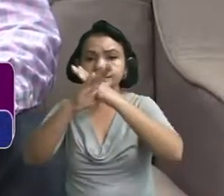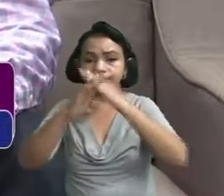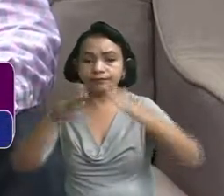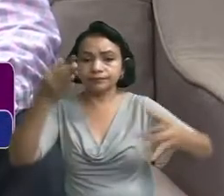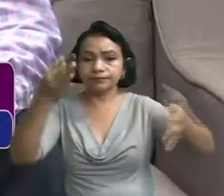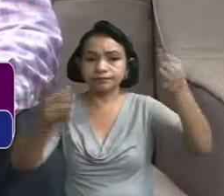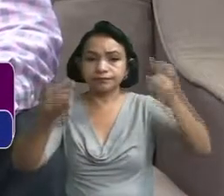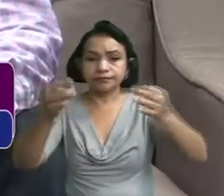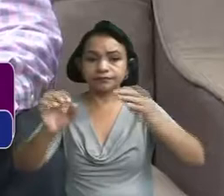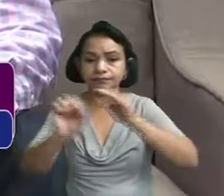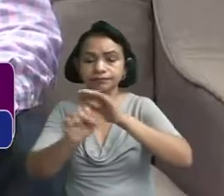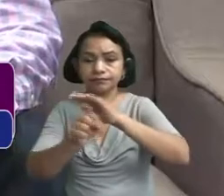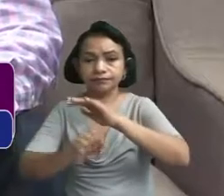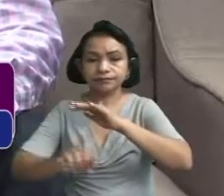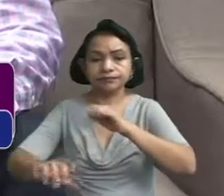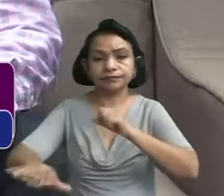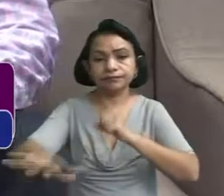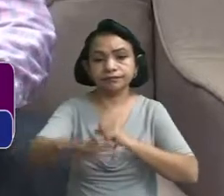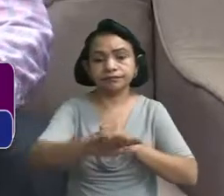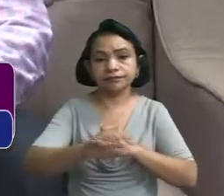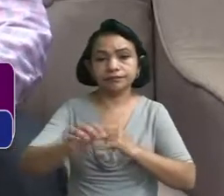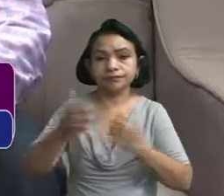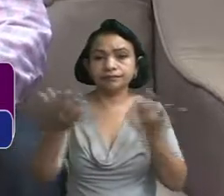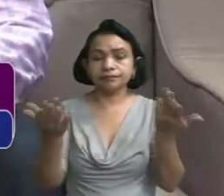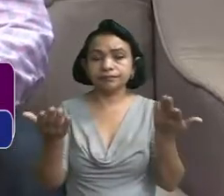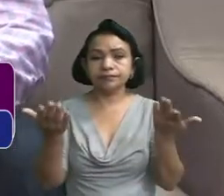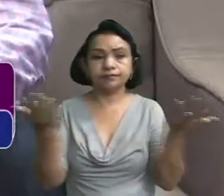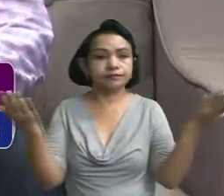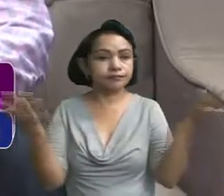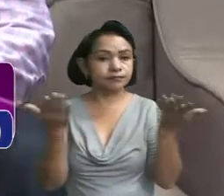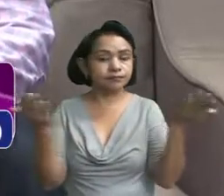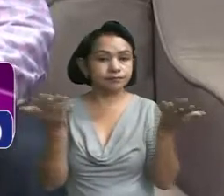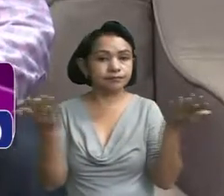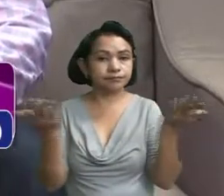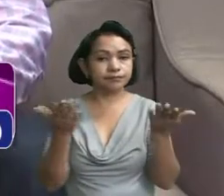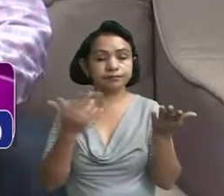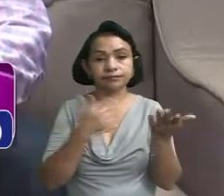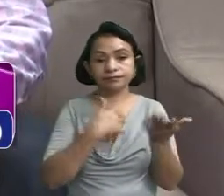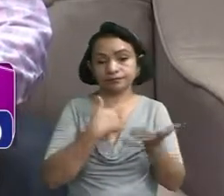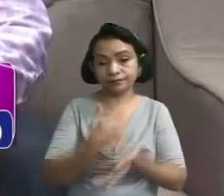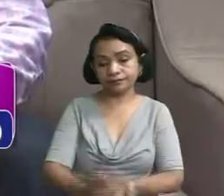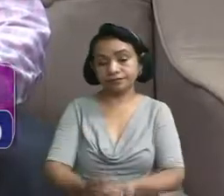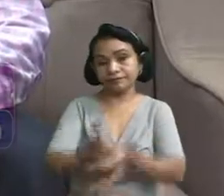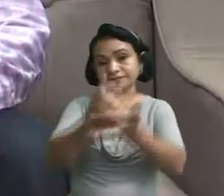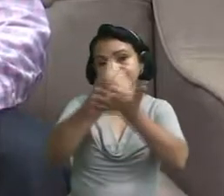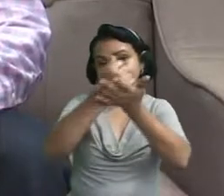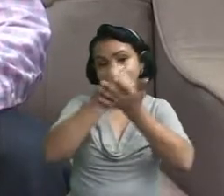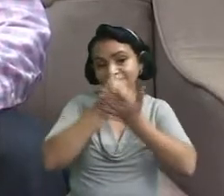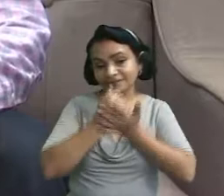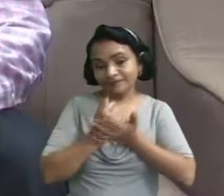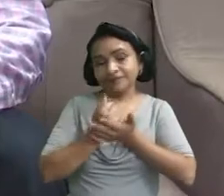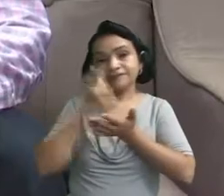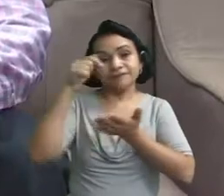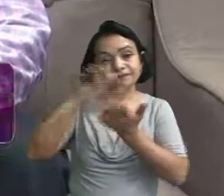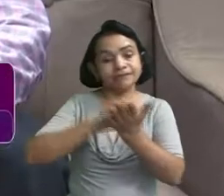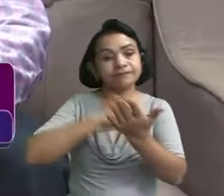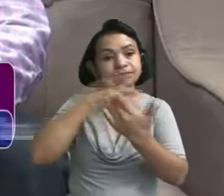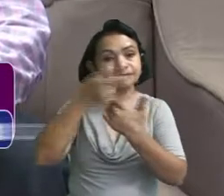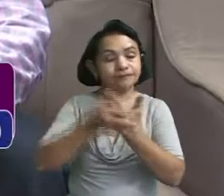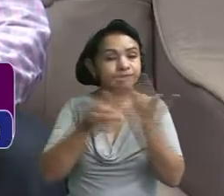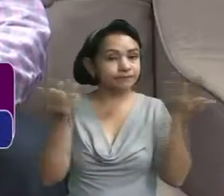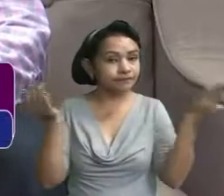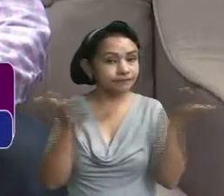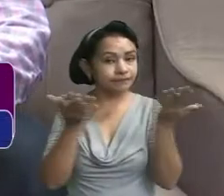social. Ambos conceptos con serias distancias entre uno y el otro que nos ayudarán a través de este programa a entender